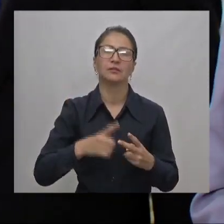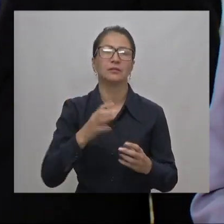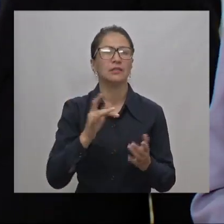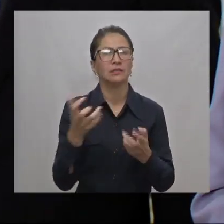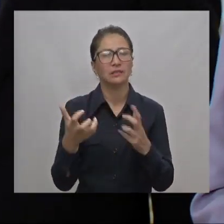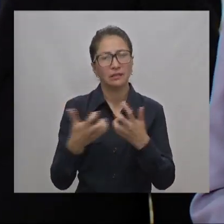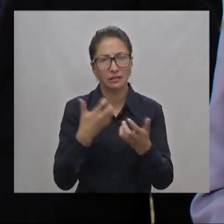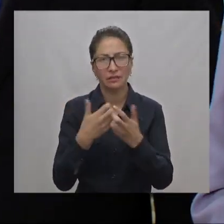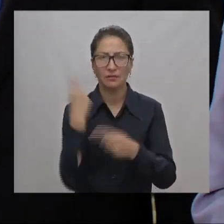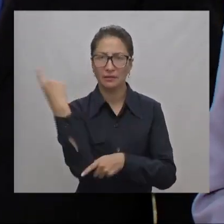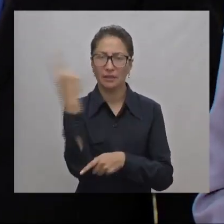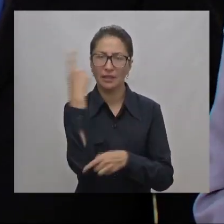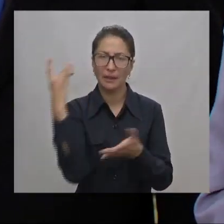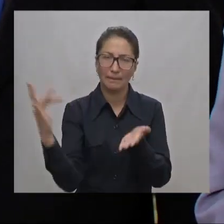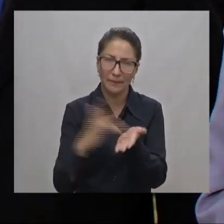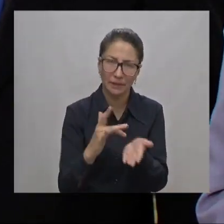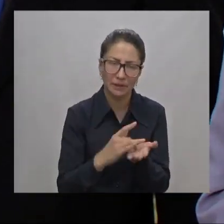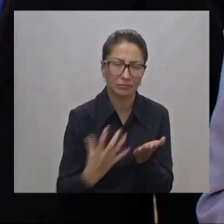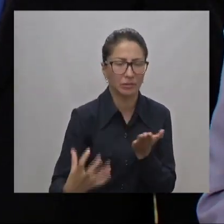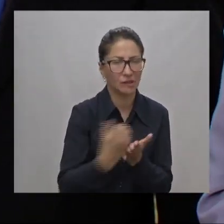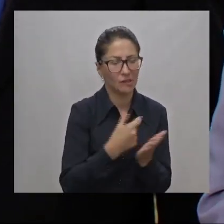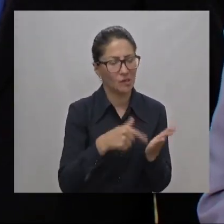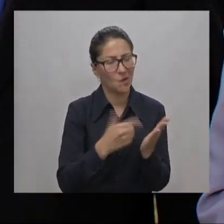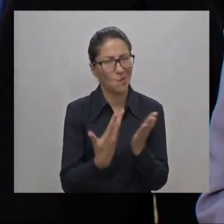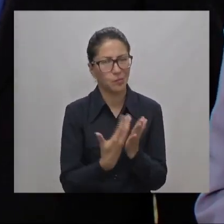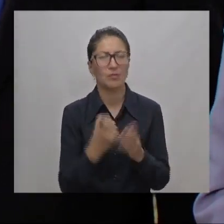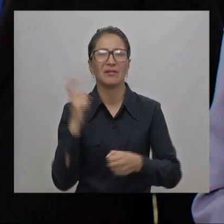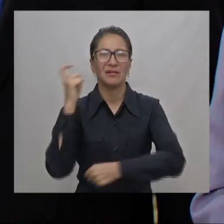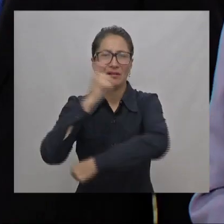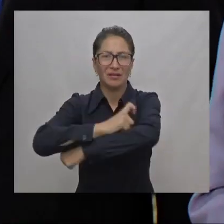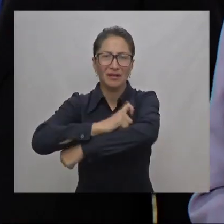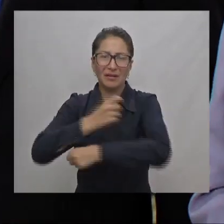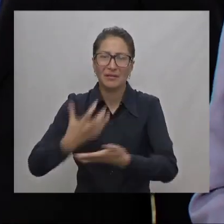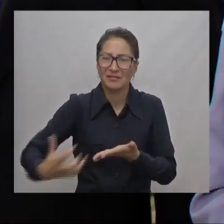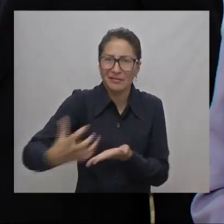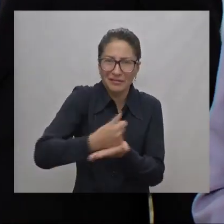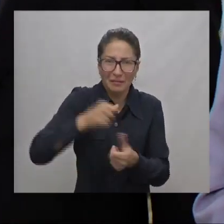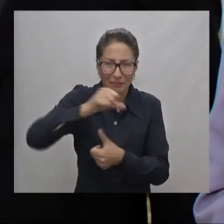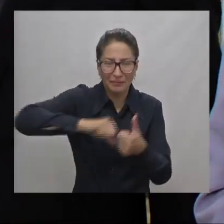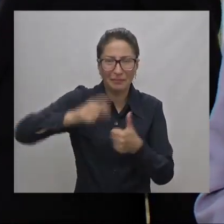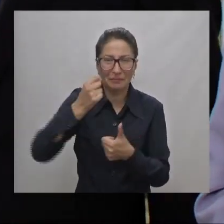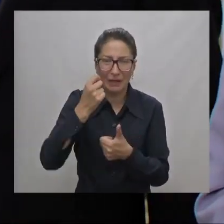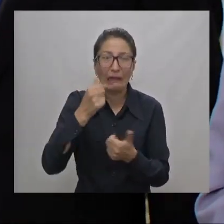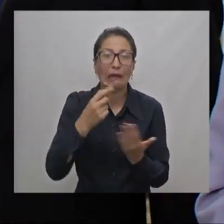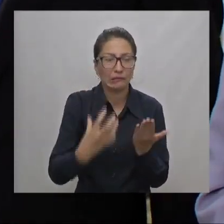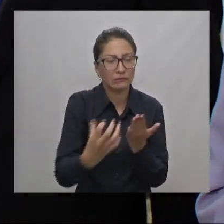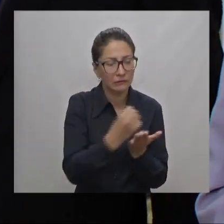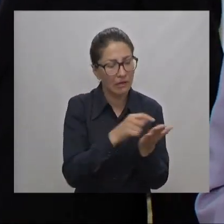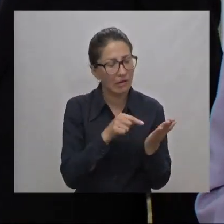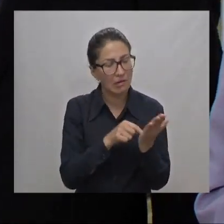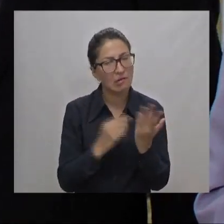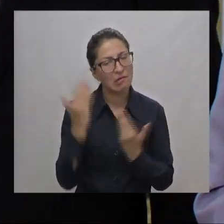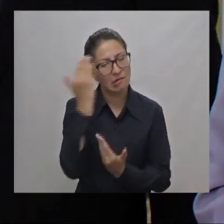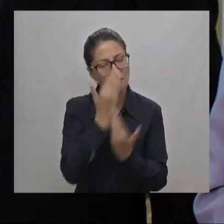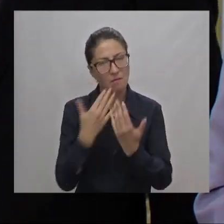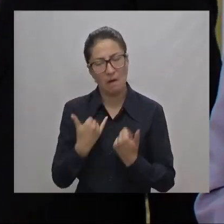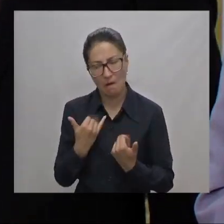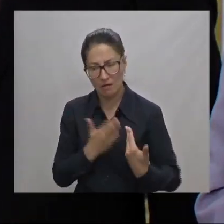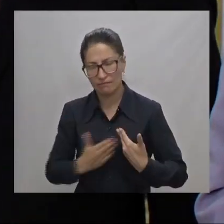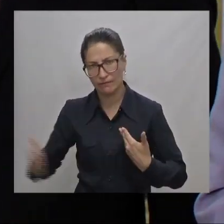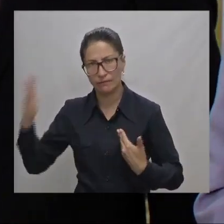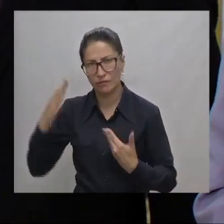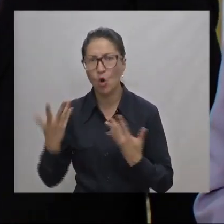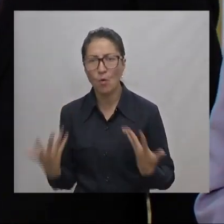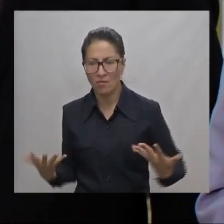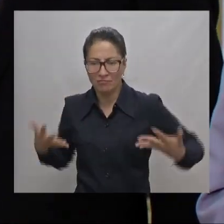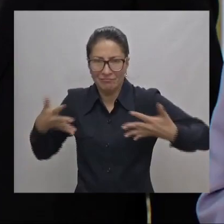sistema general de participaciones, con el sistema de regalías. Todas nos van a enriquecer muchísimo los análisis que